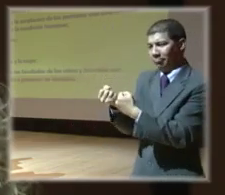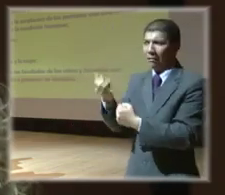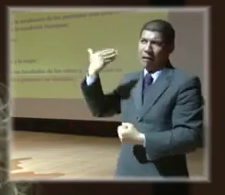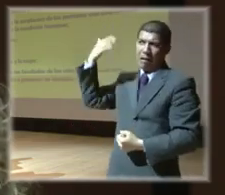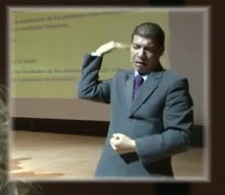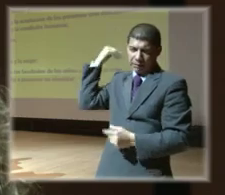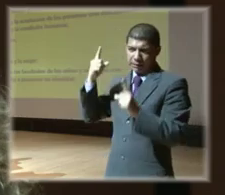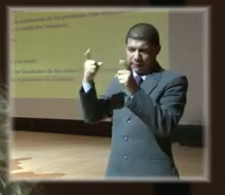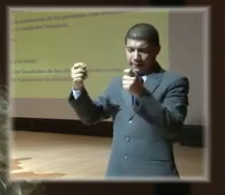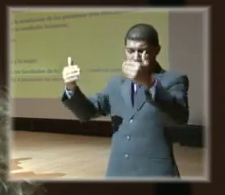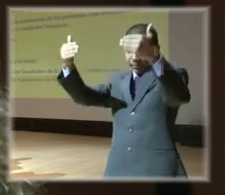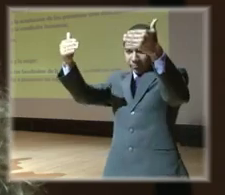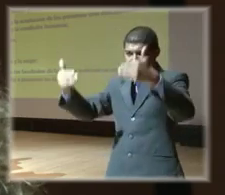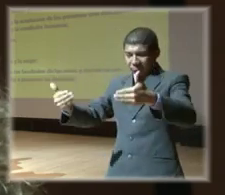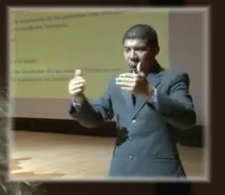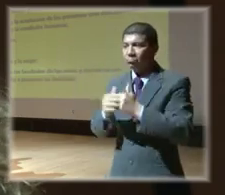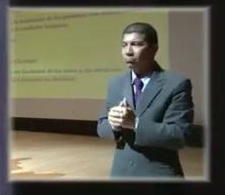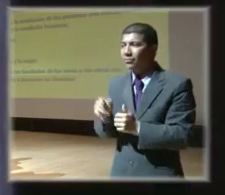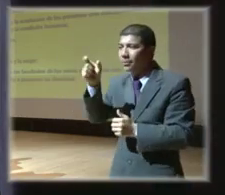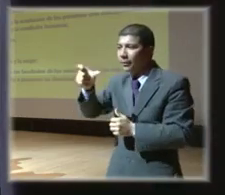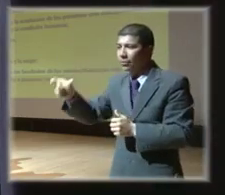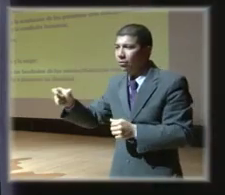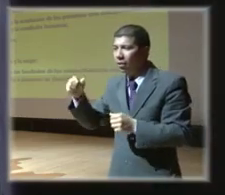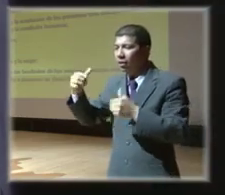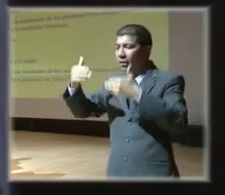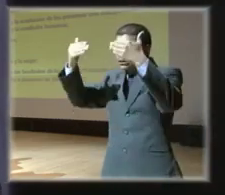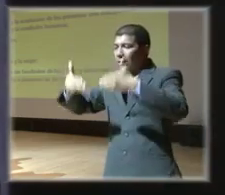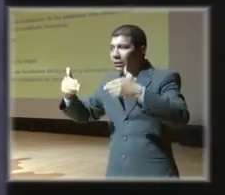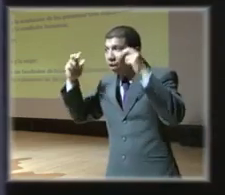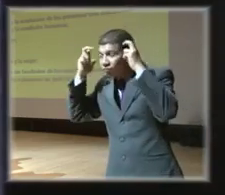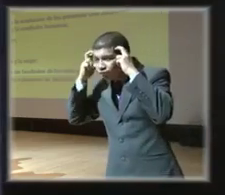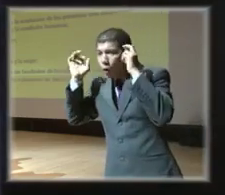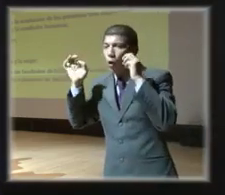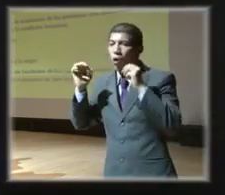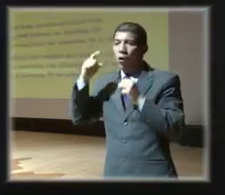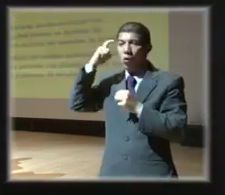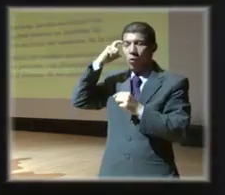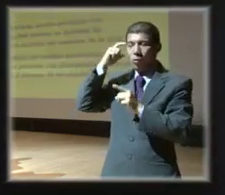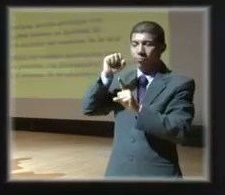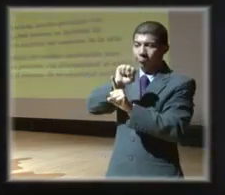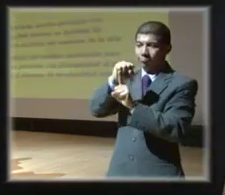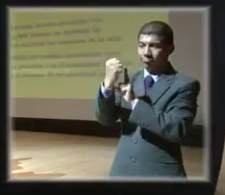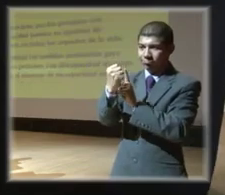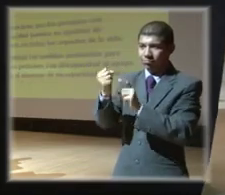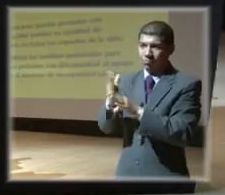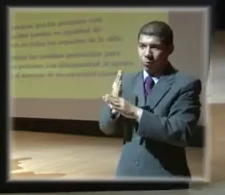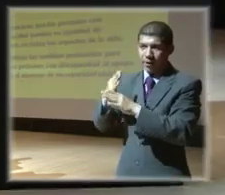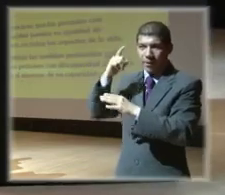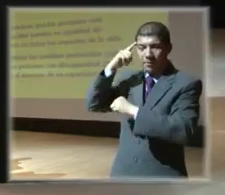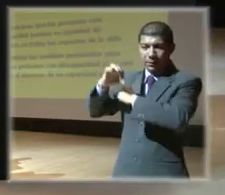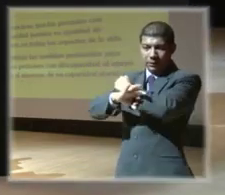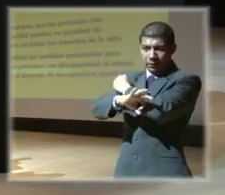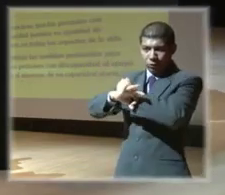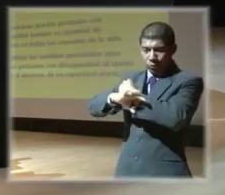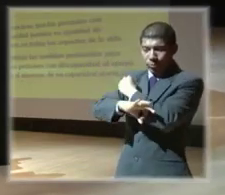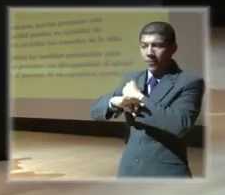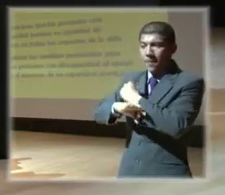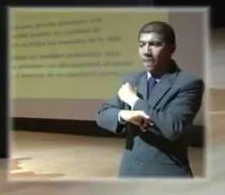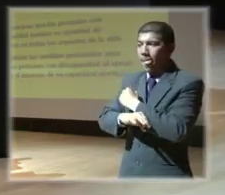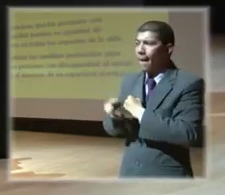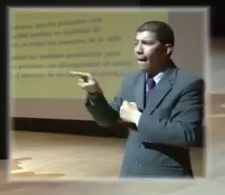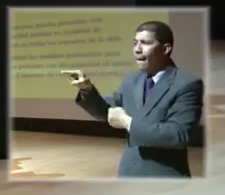de la discapacidad intelectual y de la discapacidad psicosocial no suelen verse, ¿no? No son tan manifiestas las